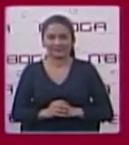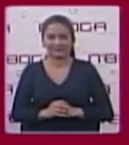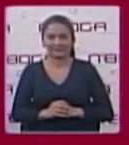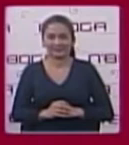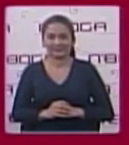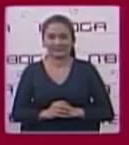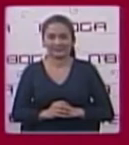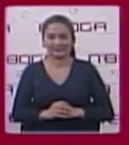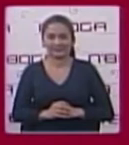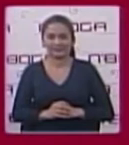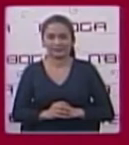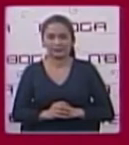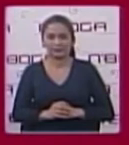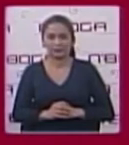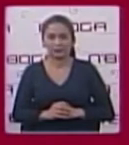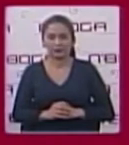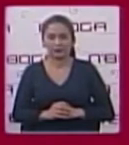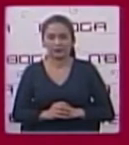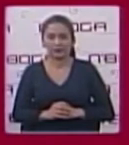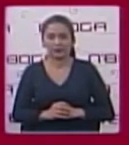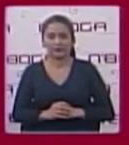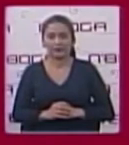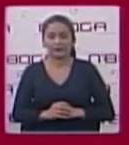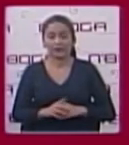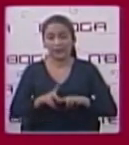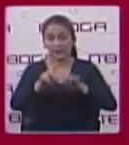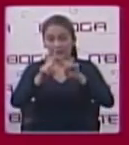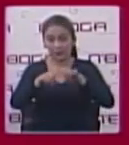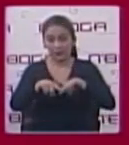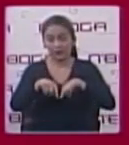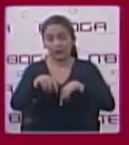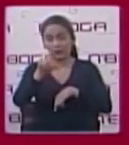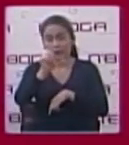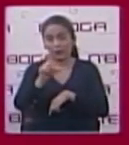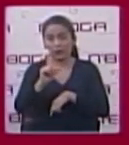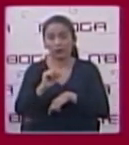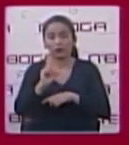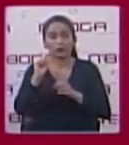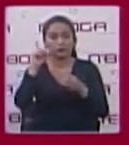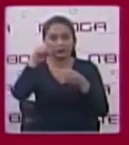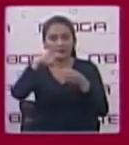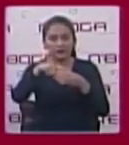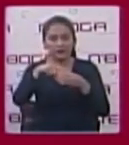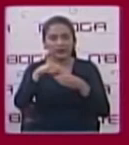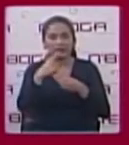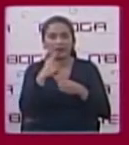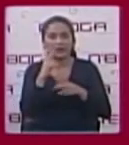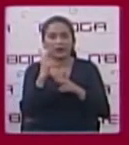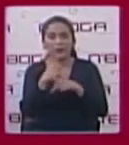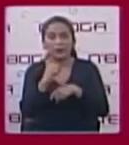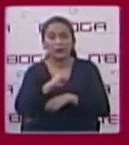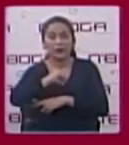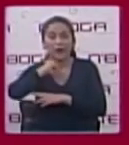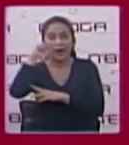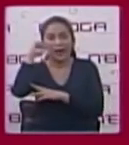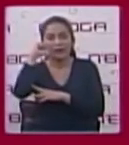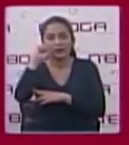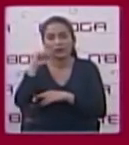con varios canales, ¿no? Todo depende de cómo nuestro cliente quiera que le llegue su producto. Y la garantía que les damos es que